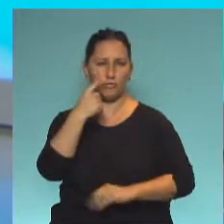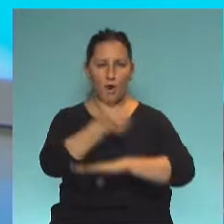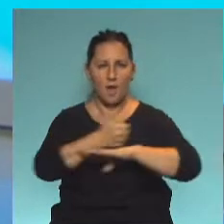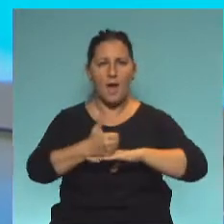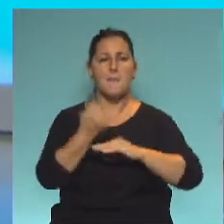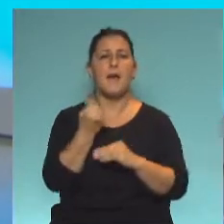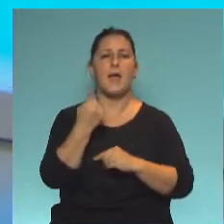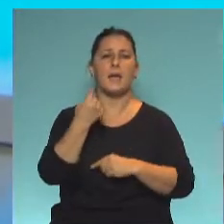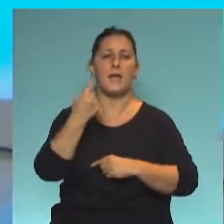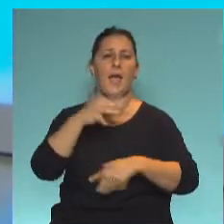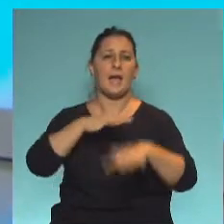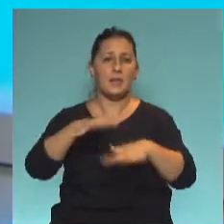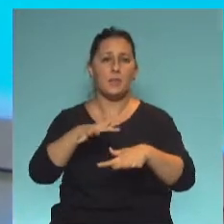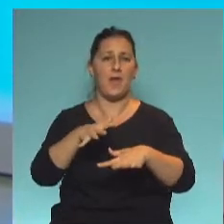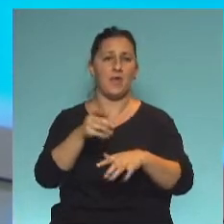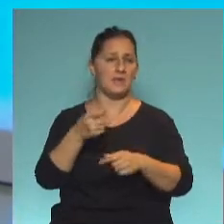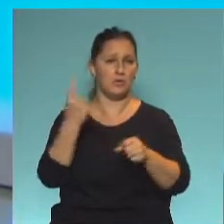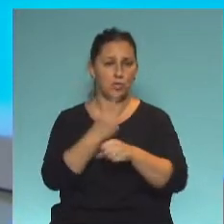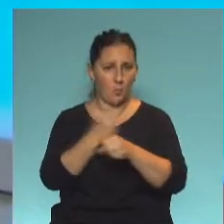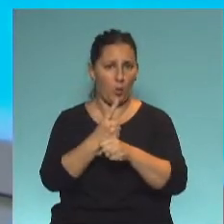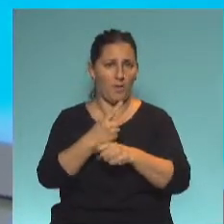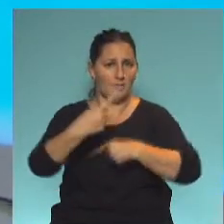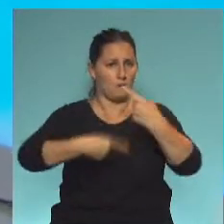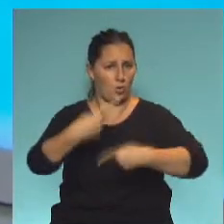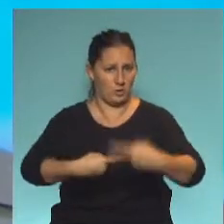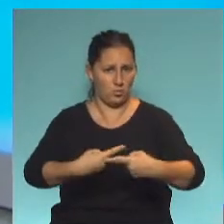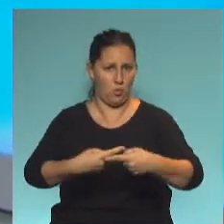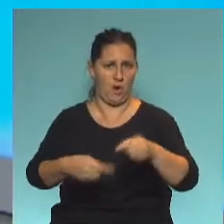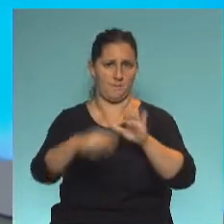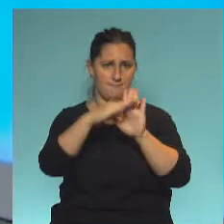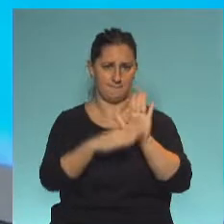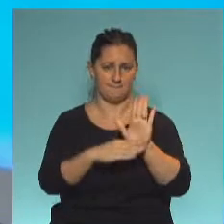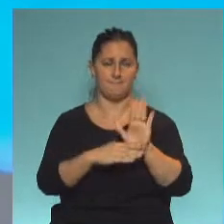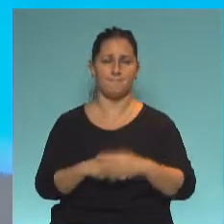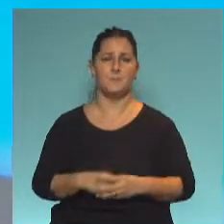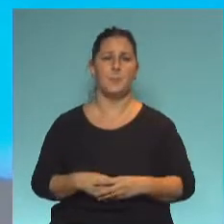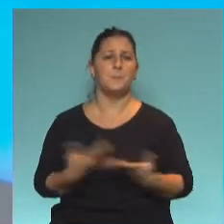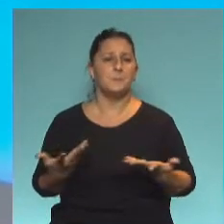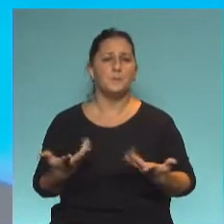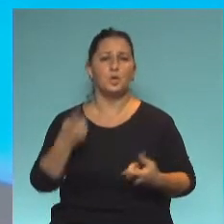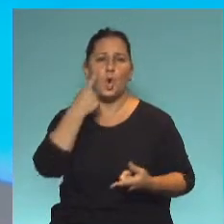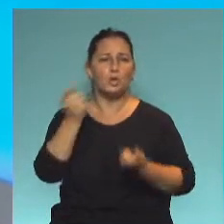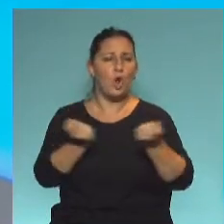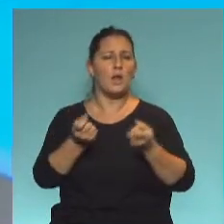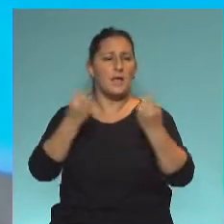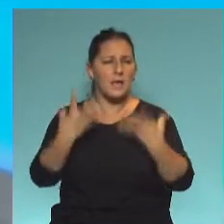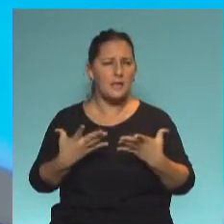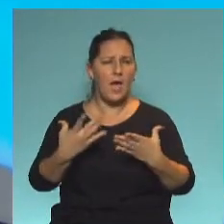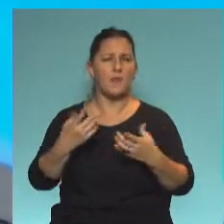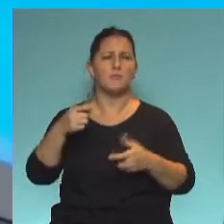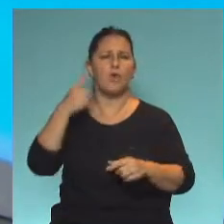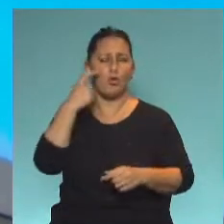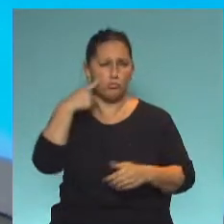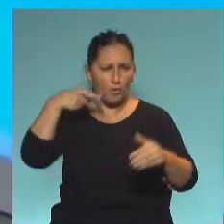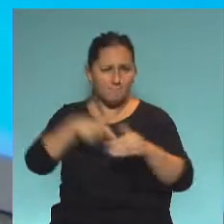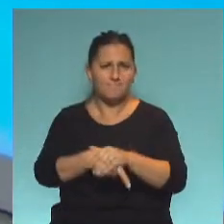las actividades no permitidas ocurran. Ahí estará la clave, de qué manera, qué tan intensos serán los controles, qué tan exhaustivos serán los controles para